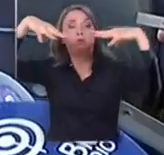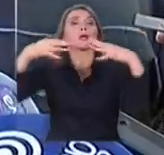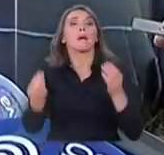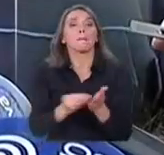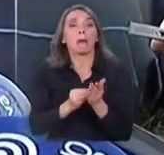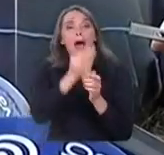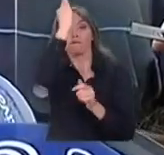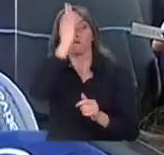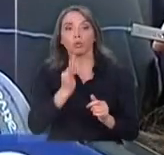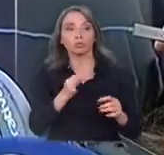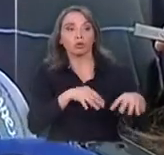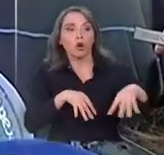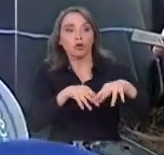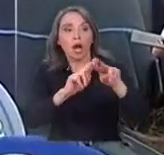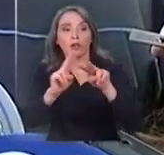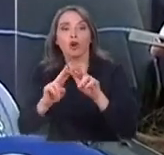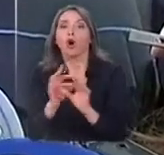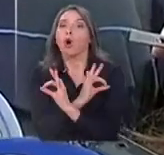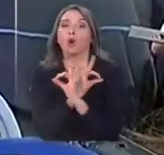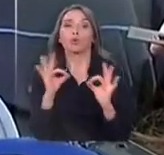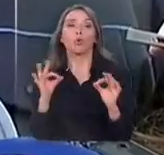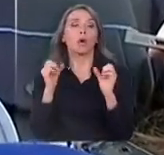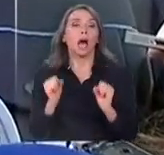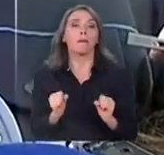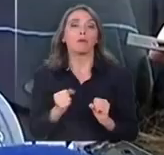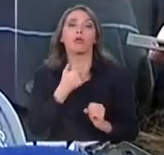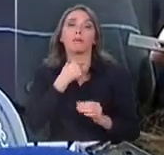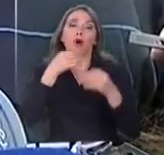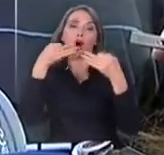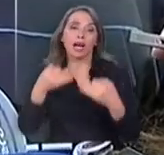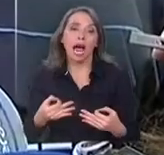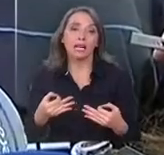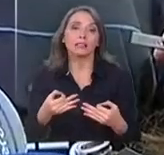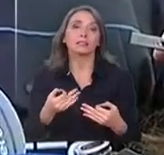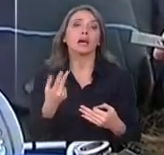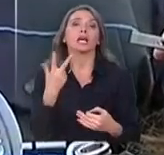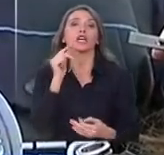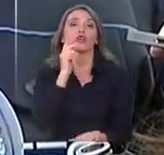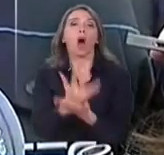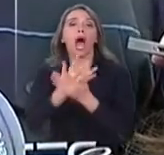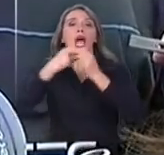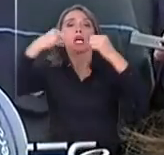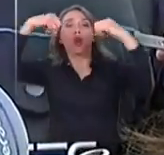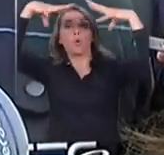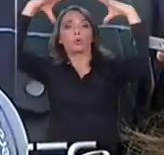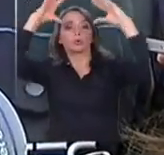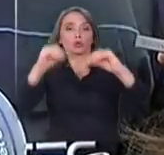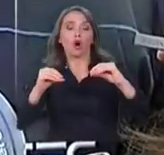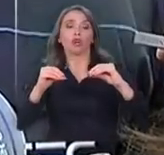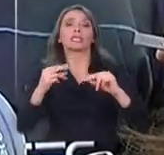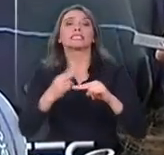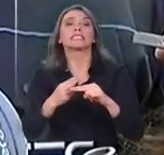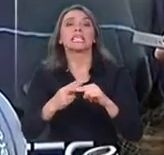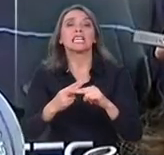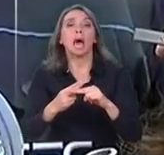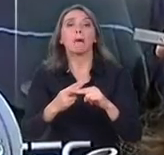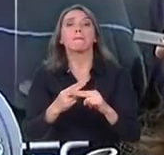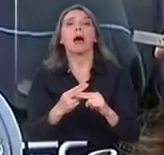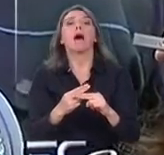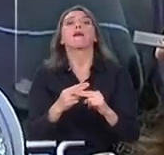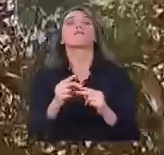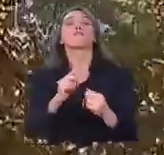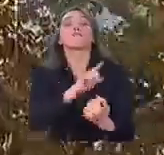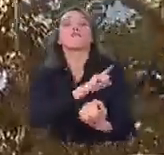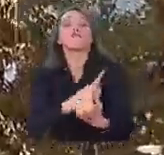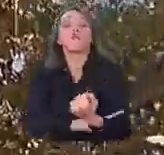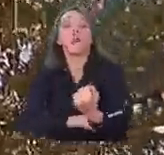cuadrillas. Nunca vamos a poder garantizar que no habrá más cortes, es por fuerza mayor, no por una